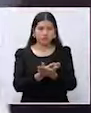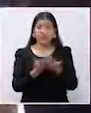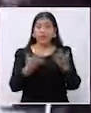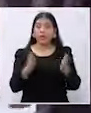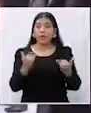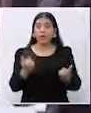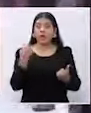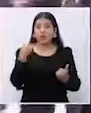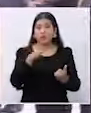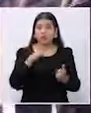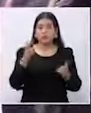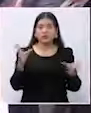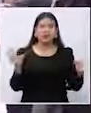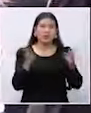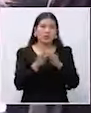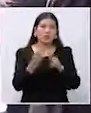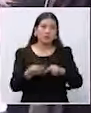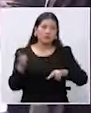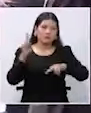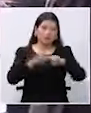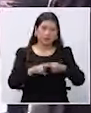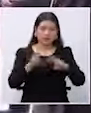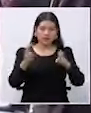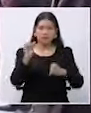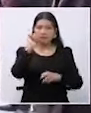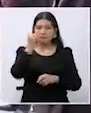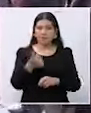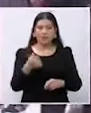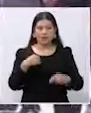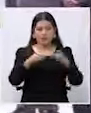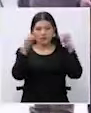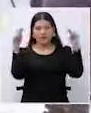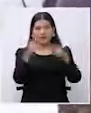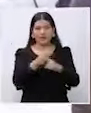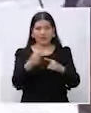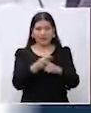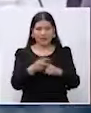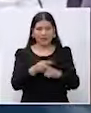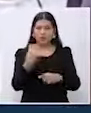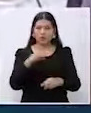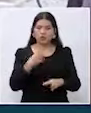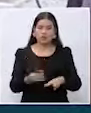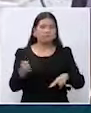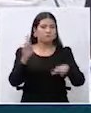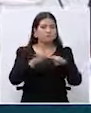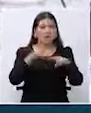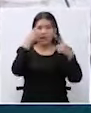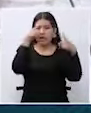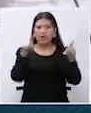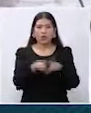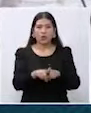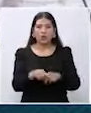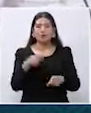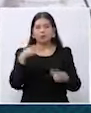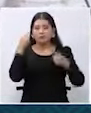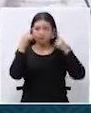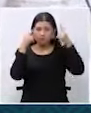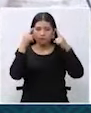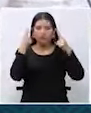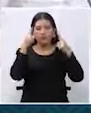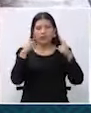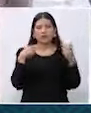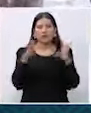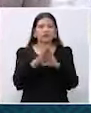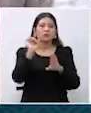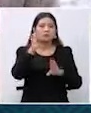Tenemos previsto una reunión más mañana a nivel técnico. Si logramos mayores acuerdos, los pensaremos en cerrar mañana la